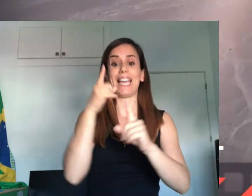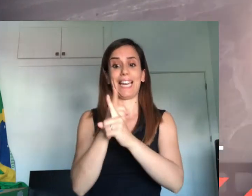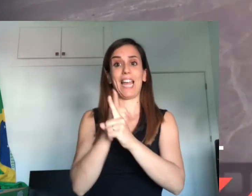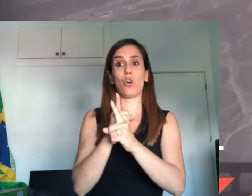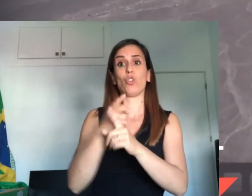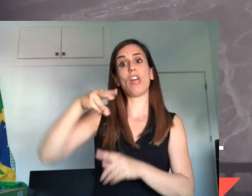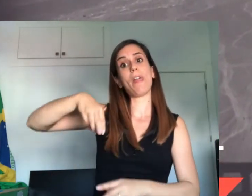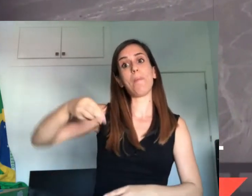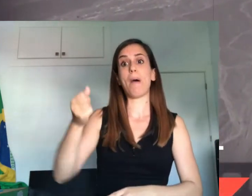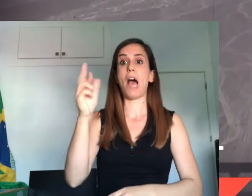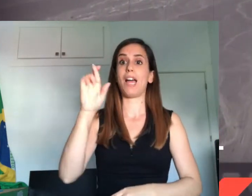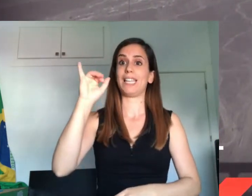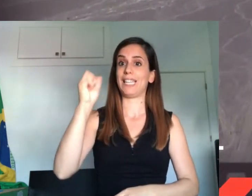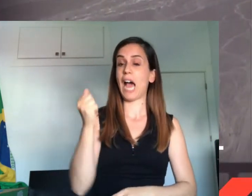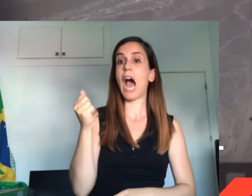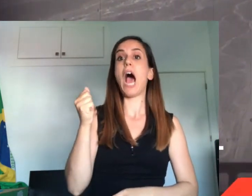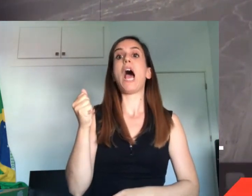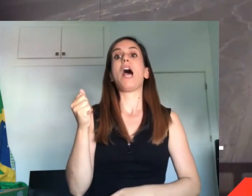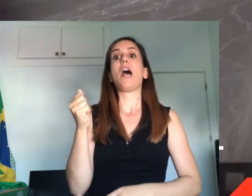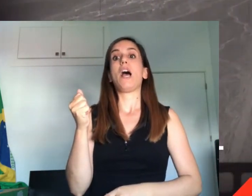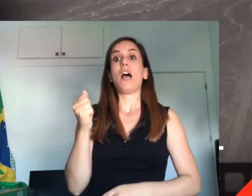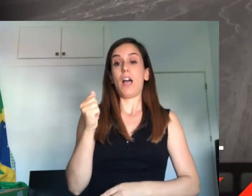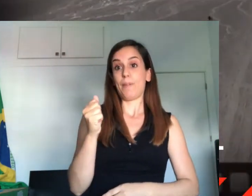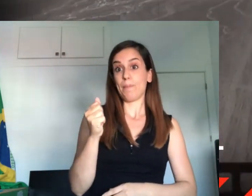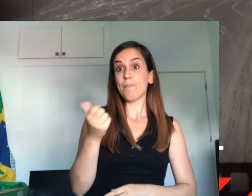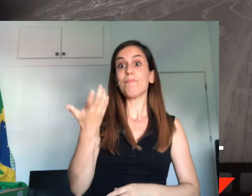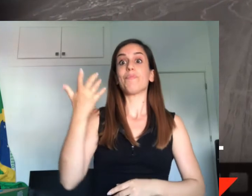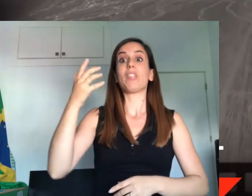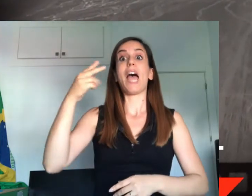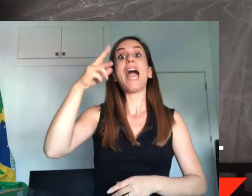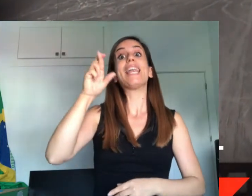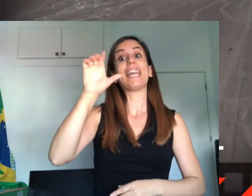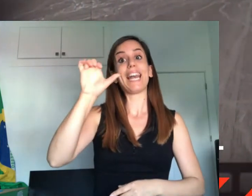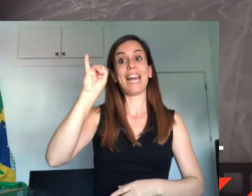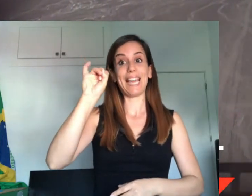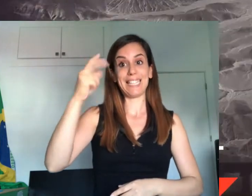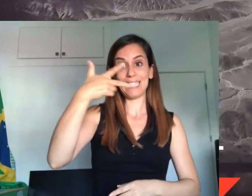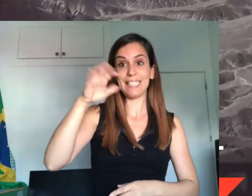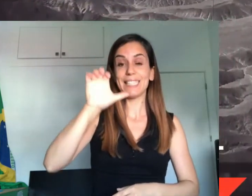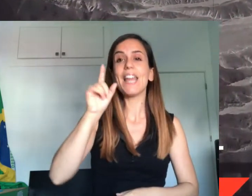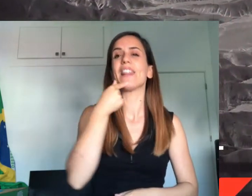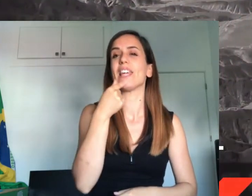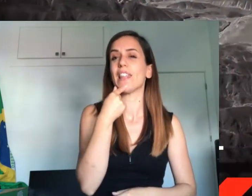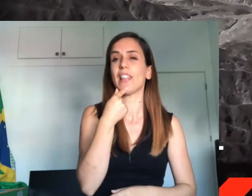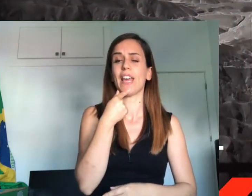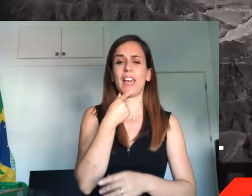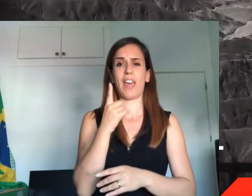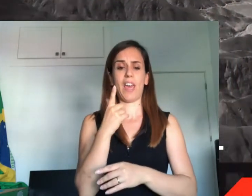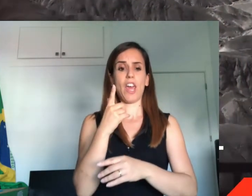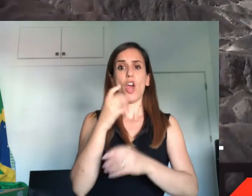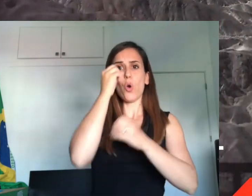astronómica, la arqueoarqueología astronómica, y refuta a María Reche y dice que no se trata de fenómenos